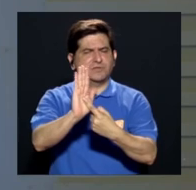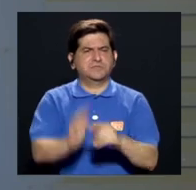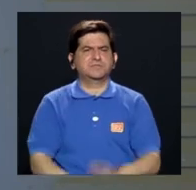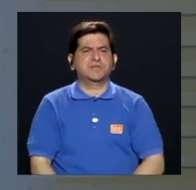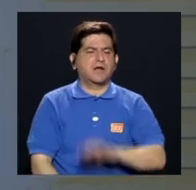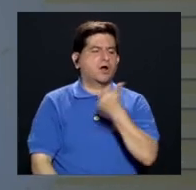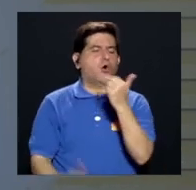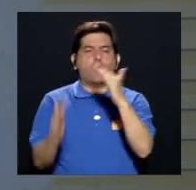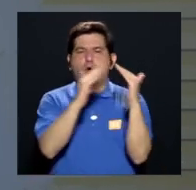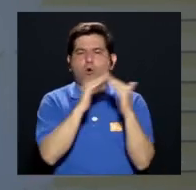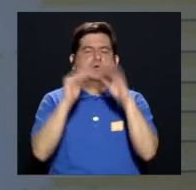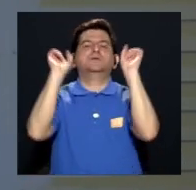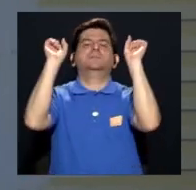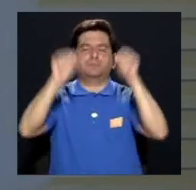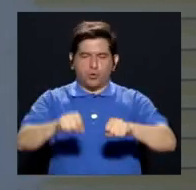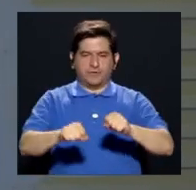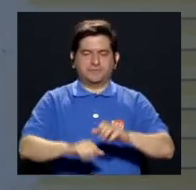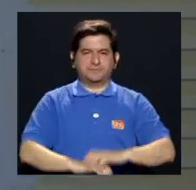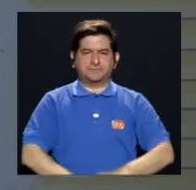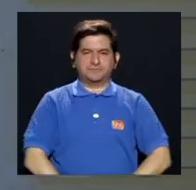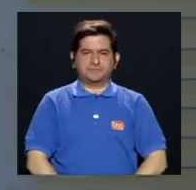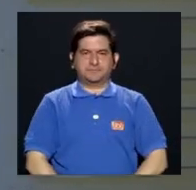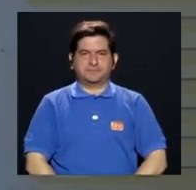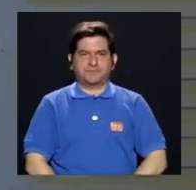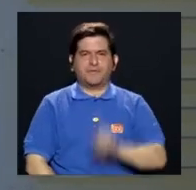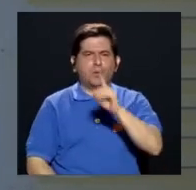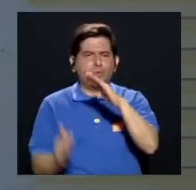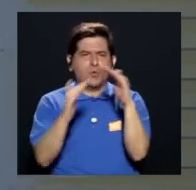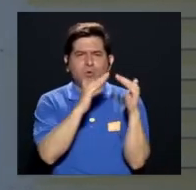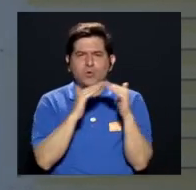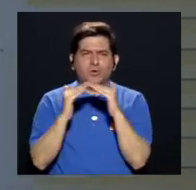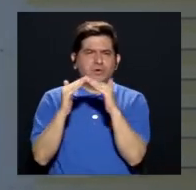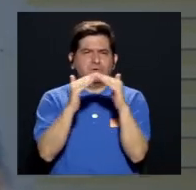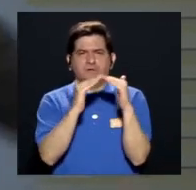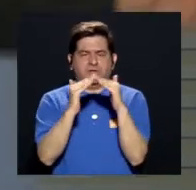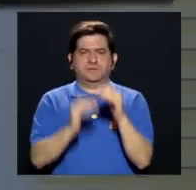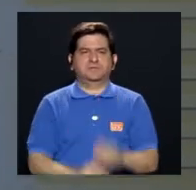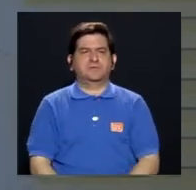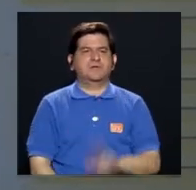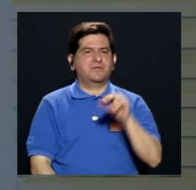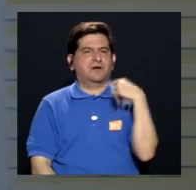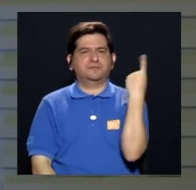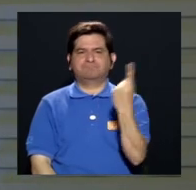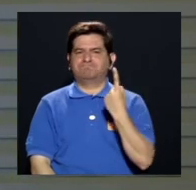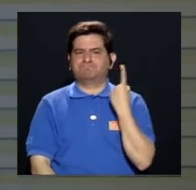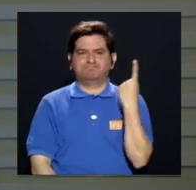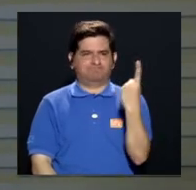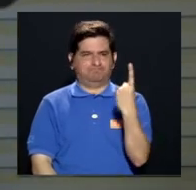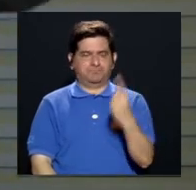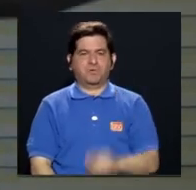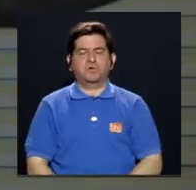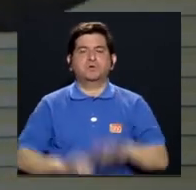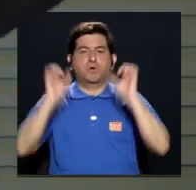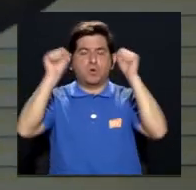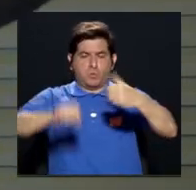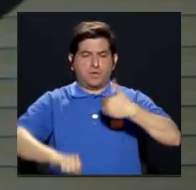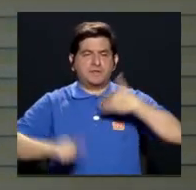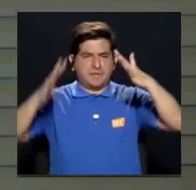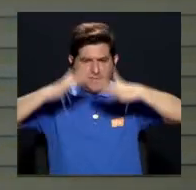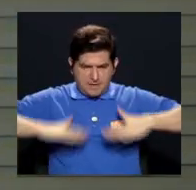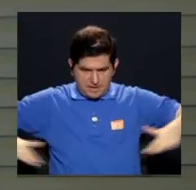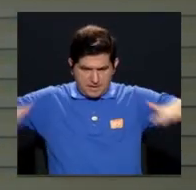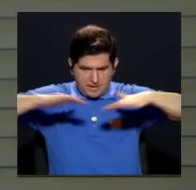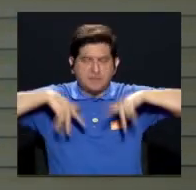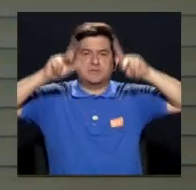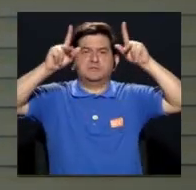otra ciudad es posible. Una ciudad que no solo recupera el espacio